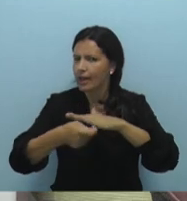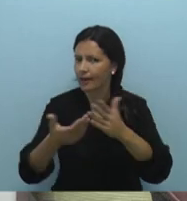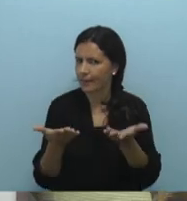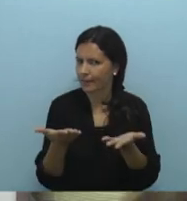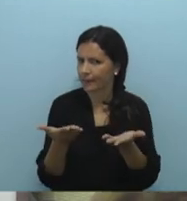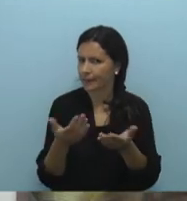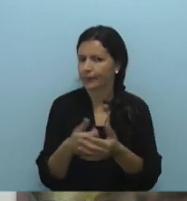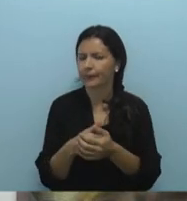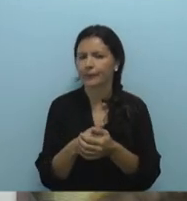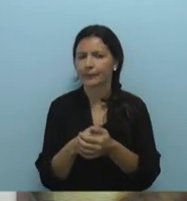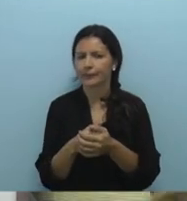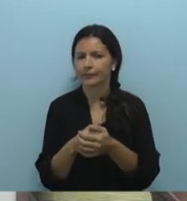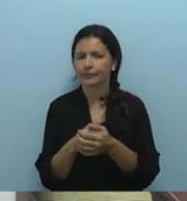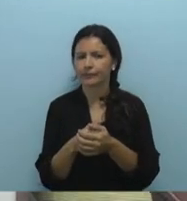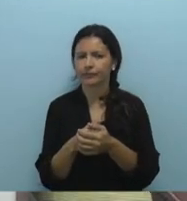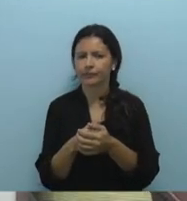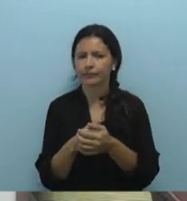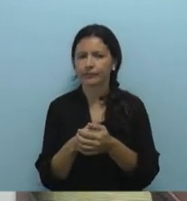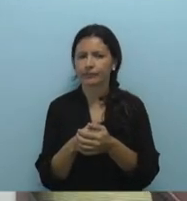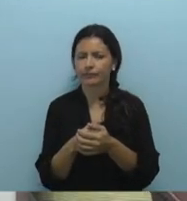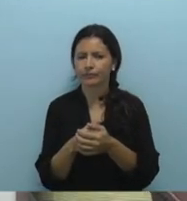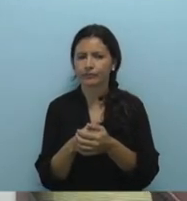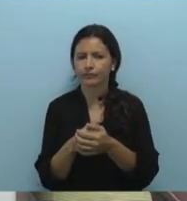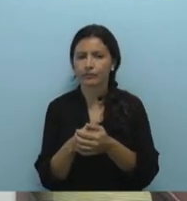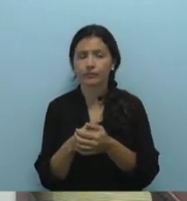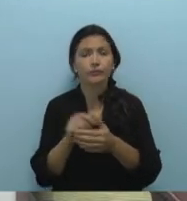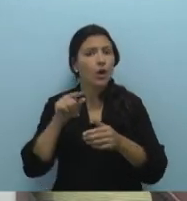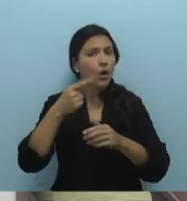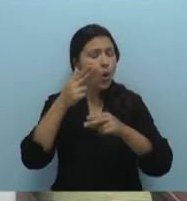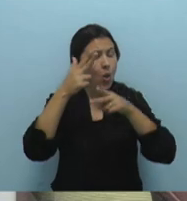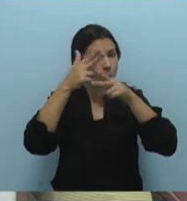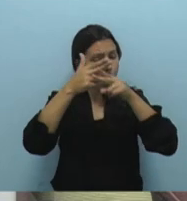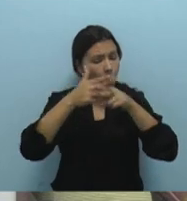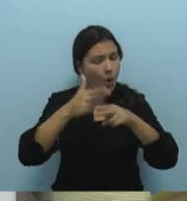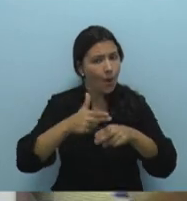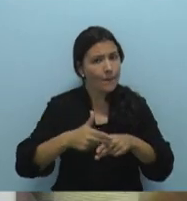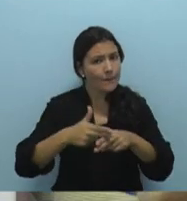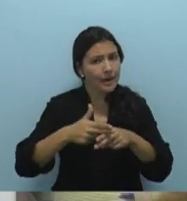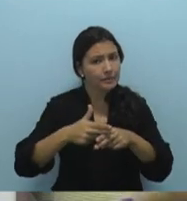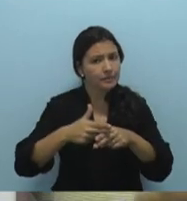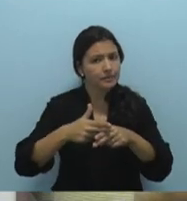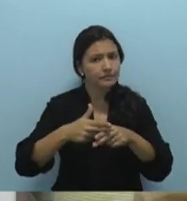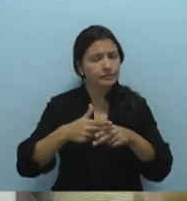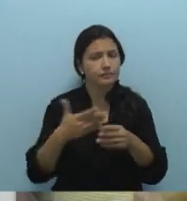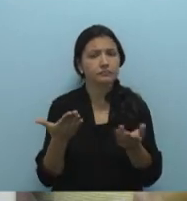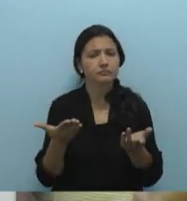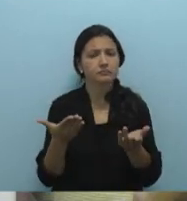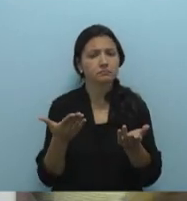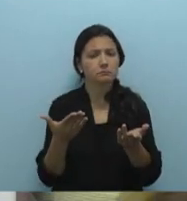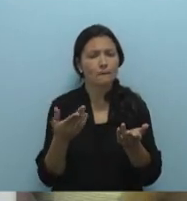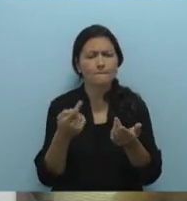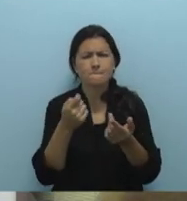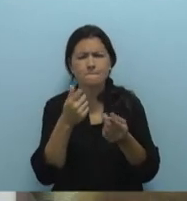tiempo. Por el contrario, hay otros nombres que se tiraron arriba de la mesa que en